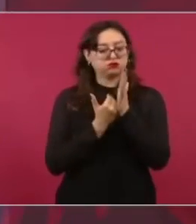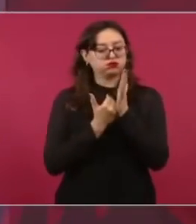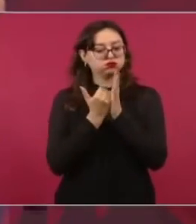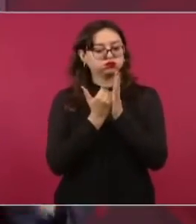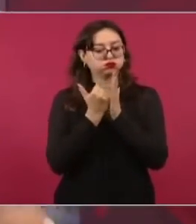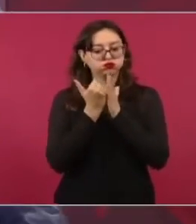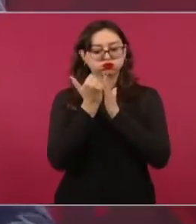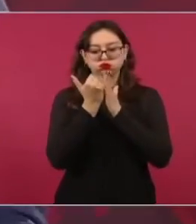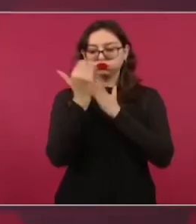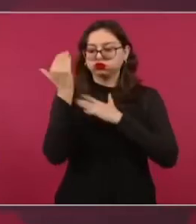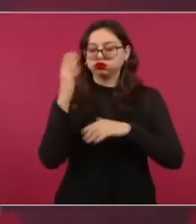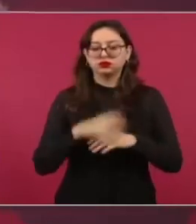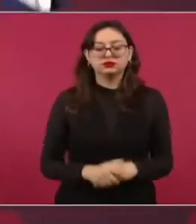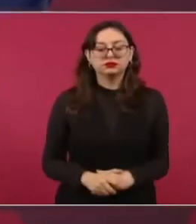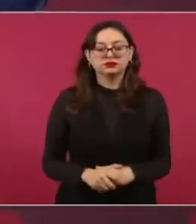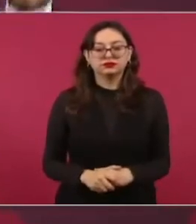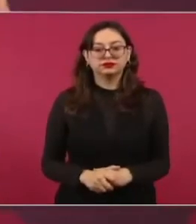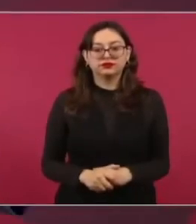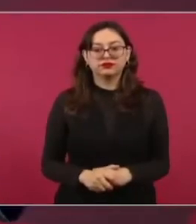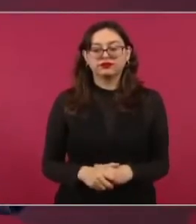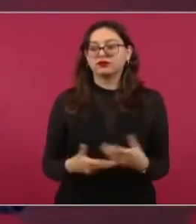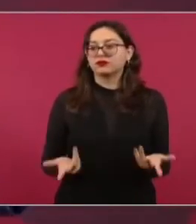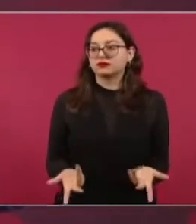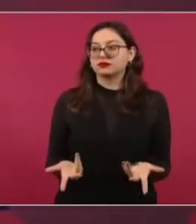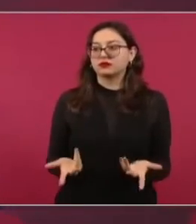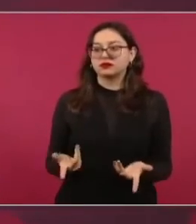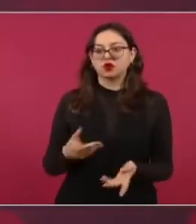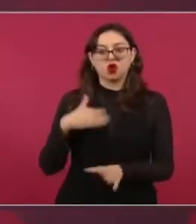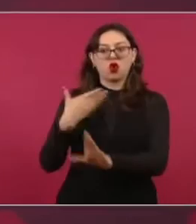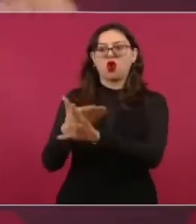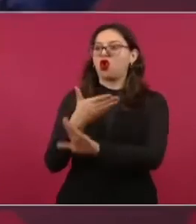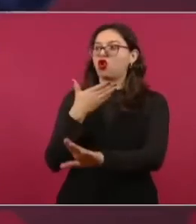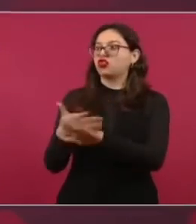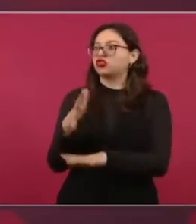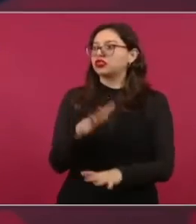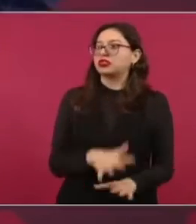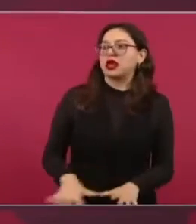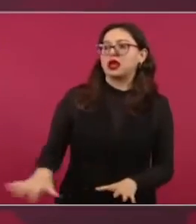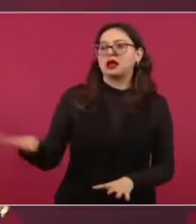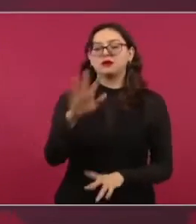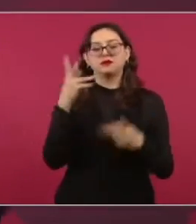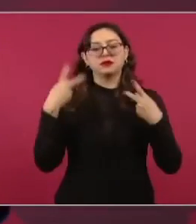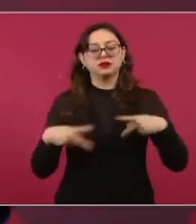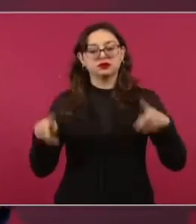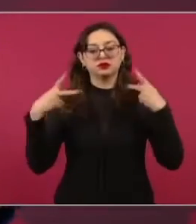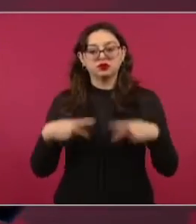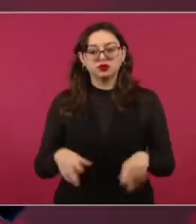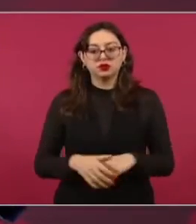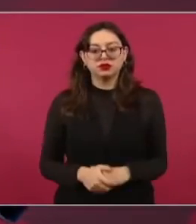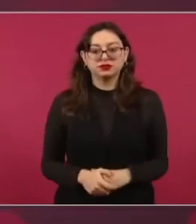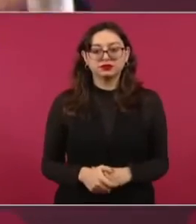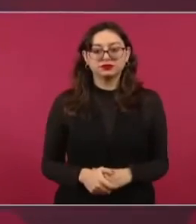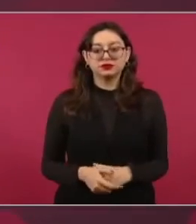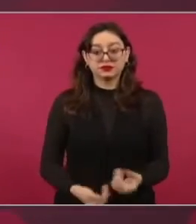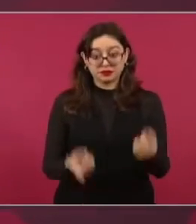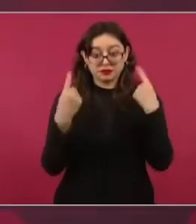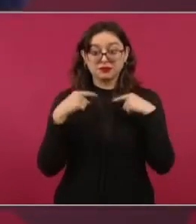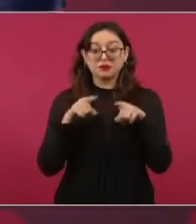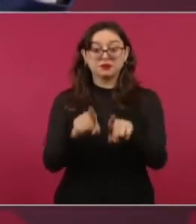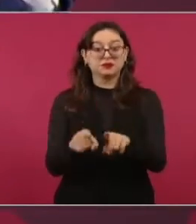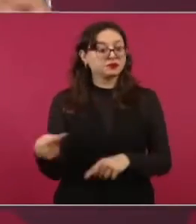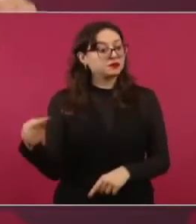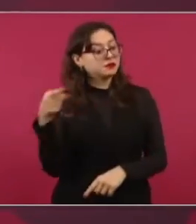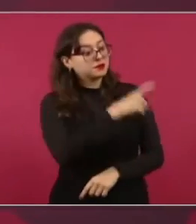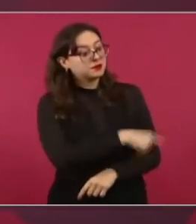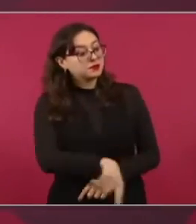al consumo, y al mismo tiempo a no cobrar impuestos a los